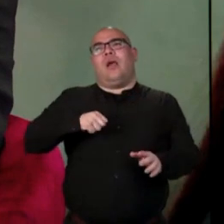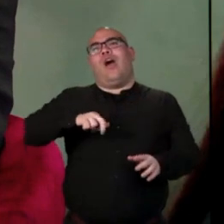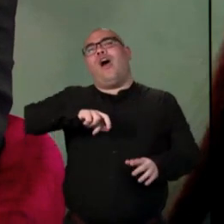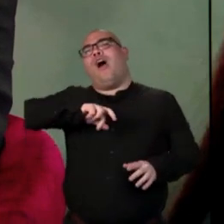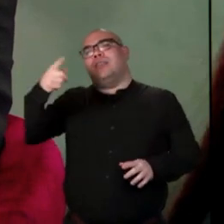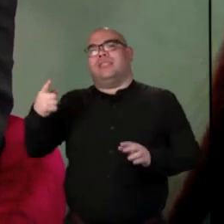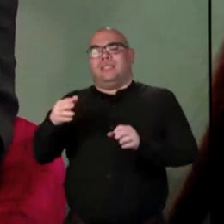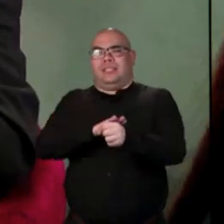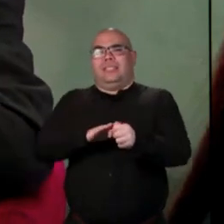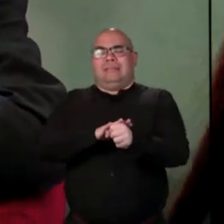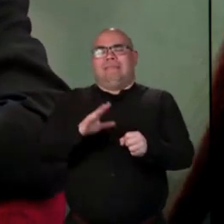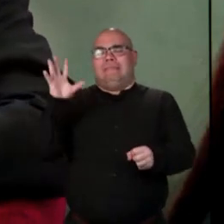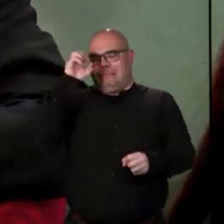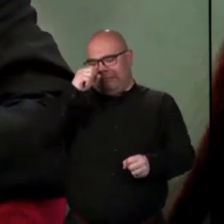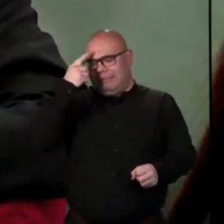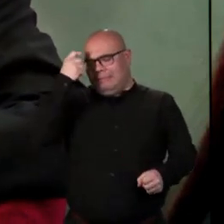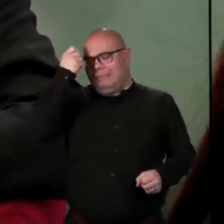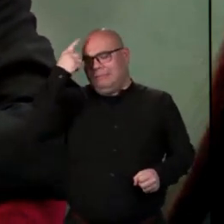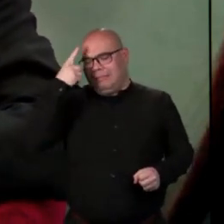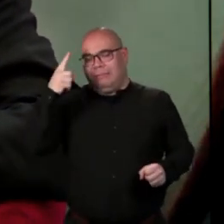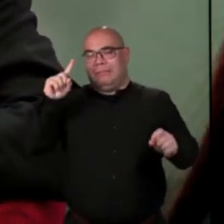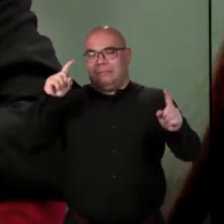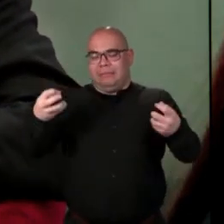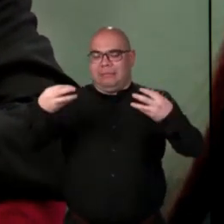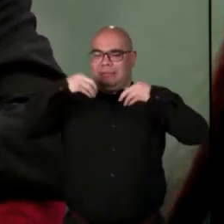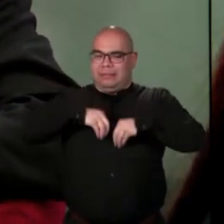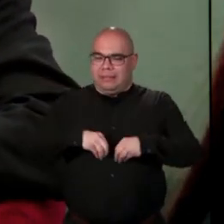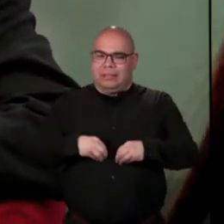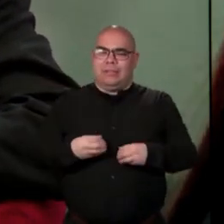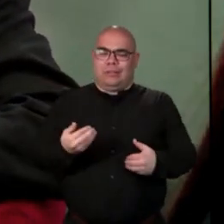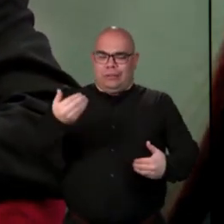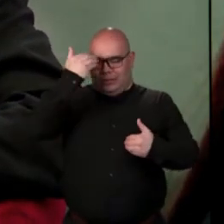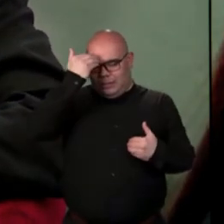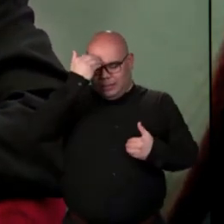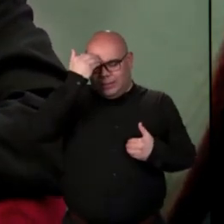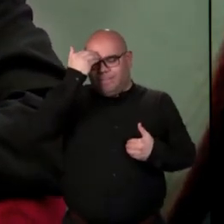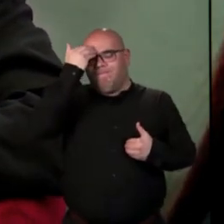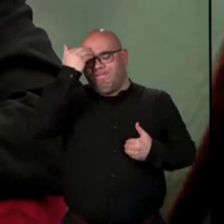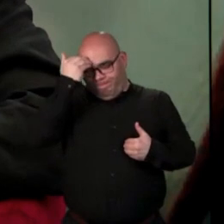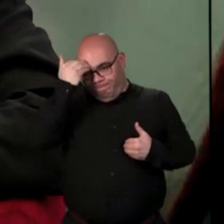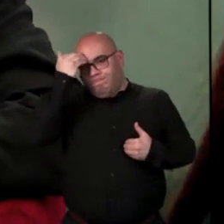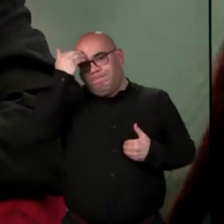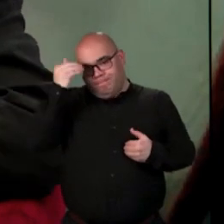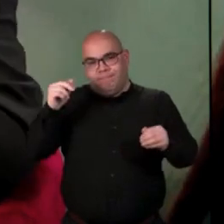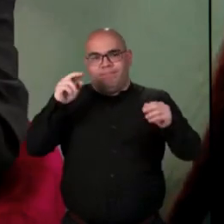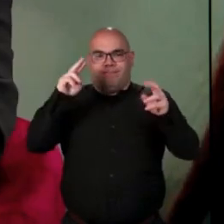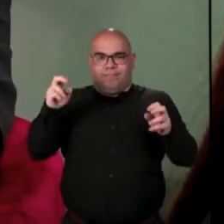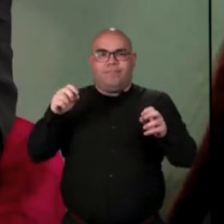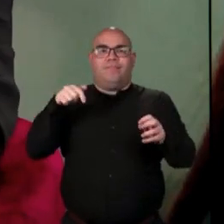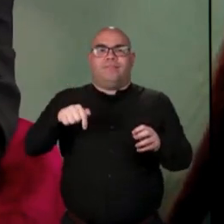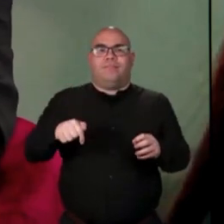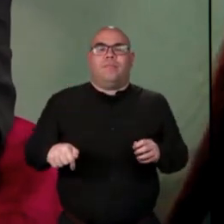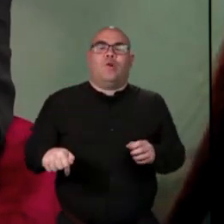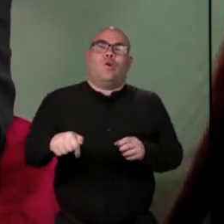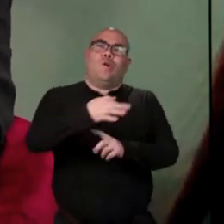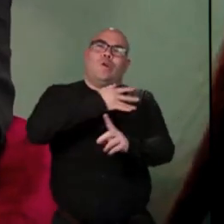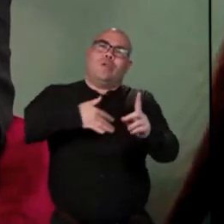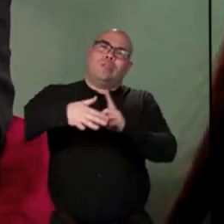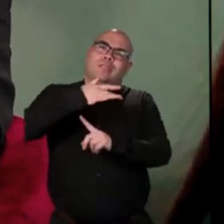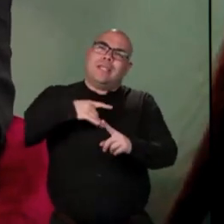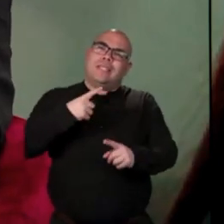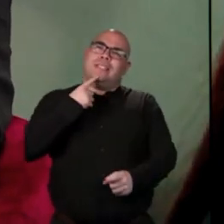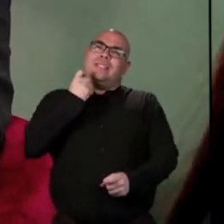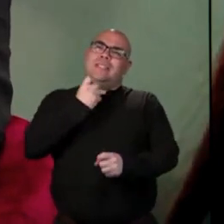precisamente ayudarnos a asumir conscientemente que frente a este contexto tan complejo, con tanta